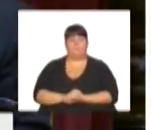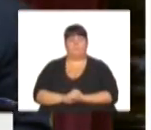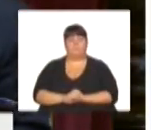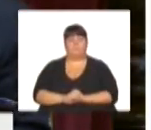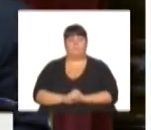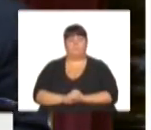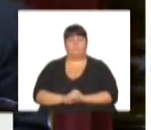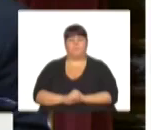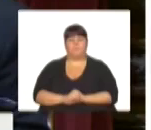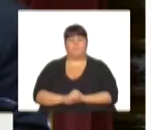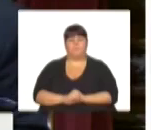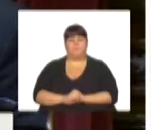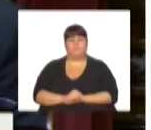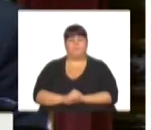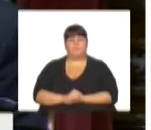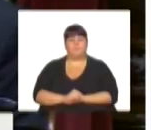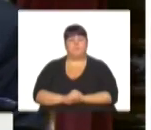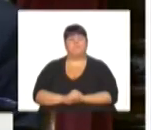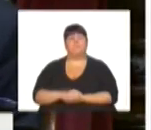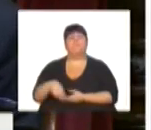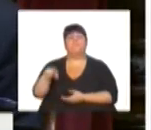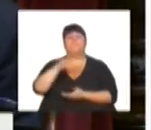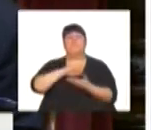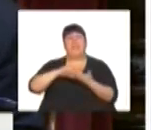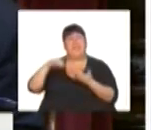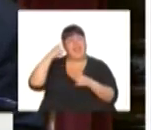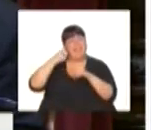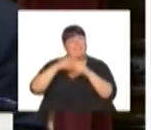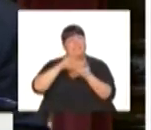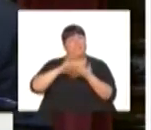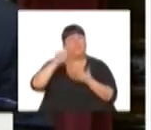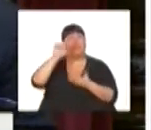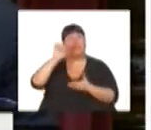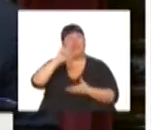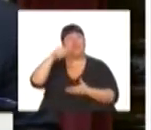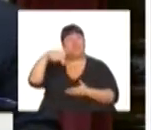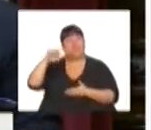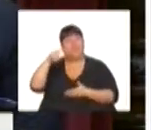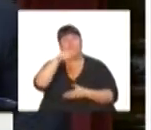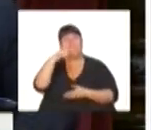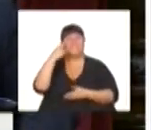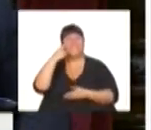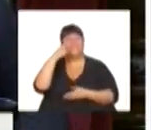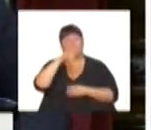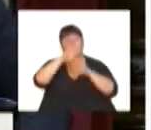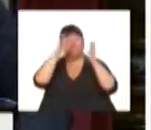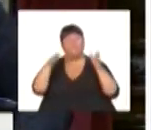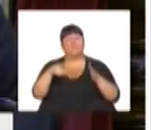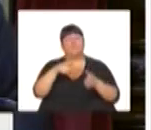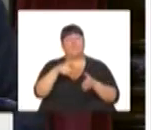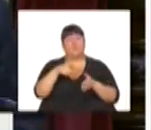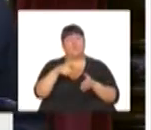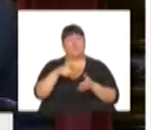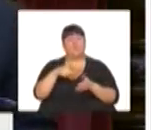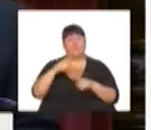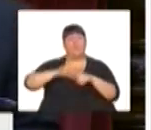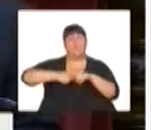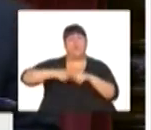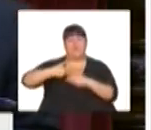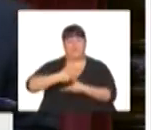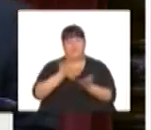pasado, que hubo gente que no se presentó. Sí, información. información. Sí, sí,